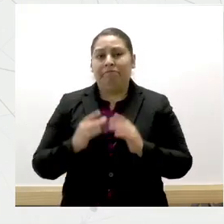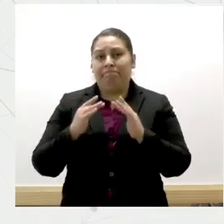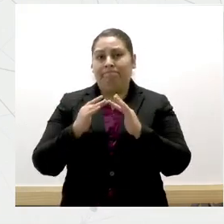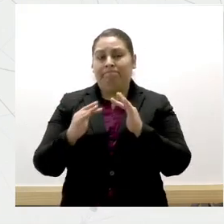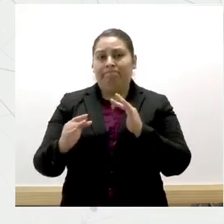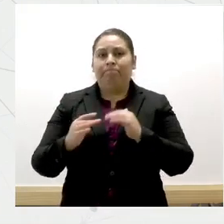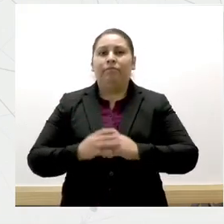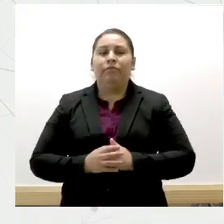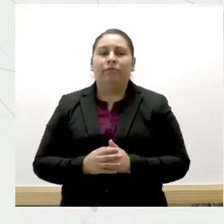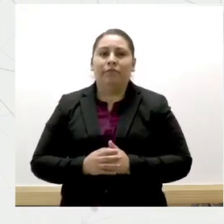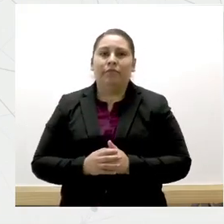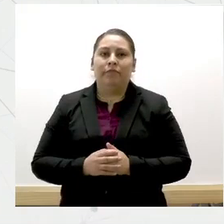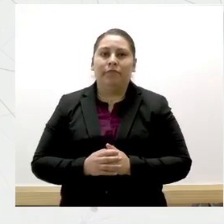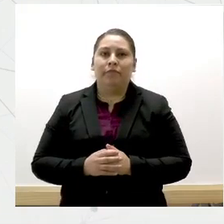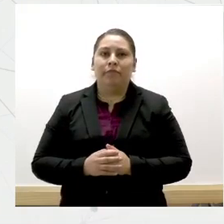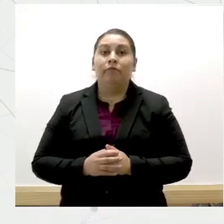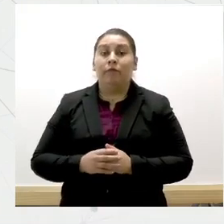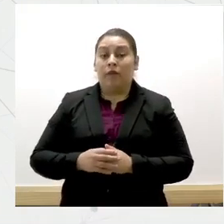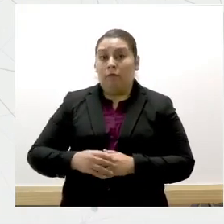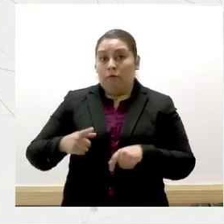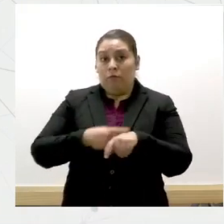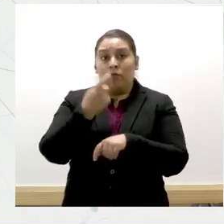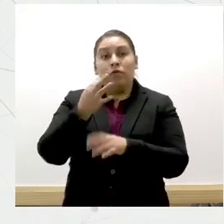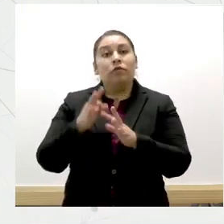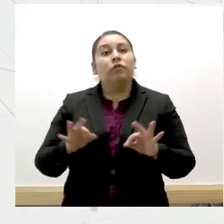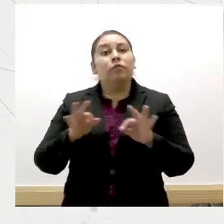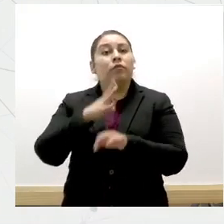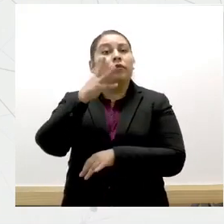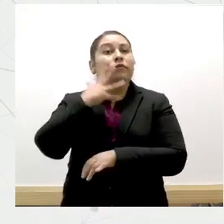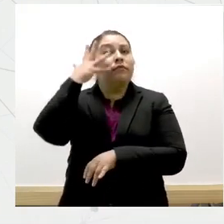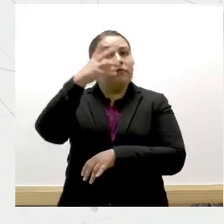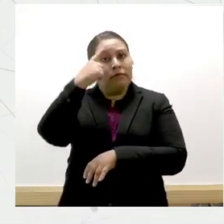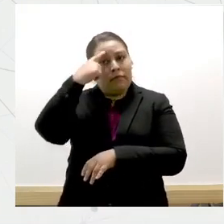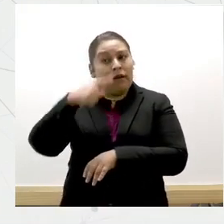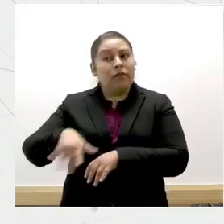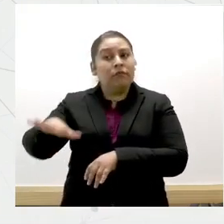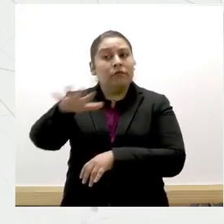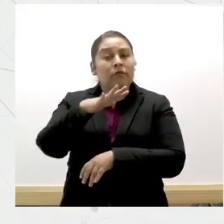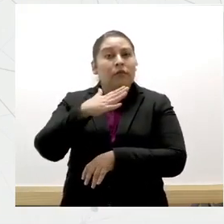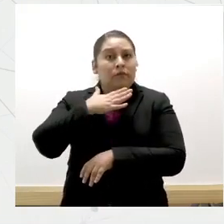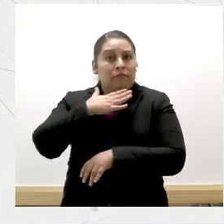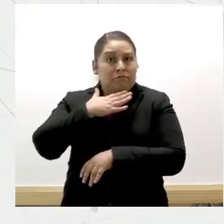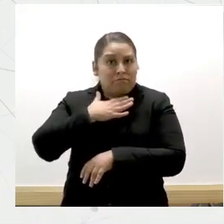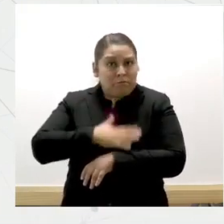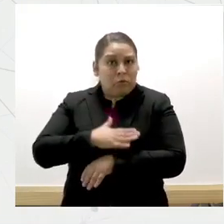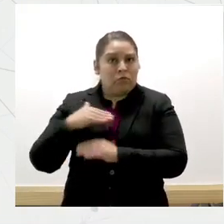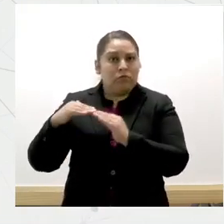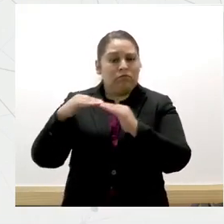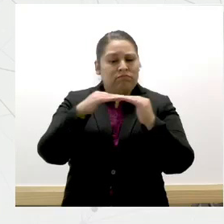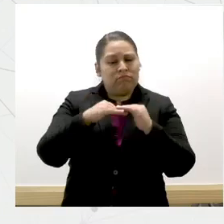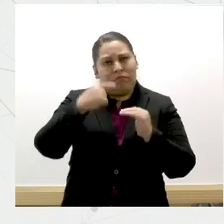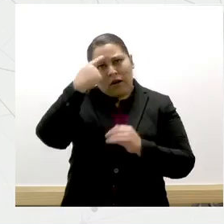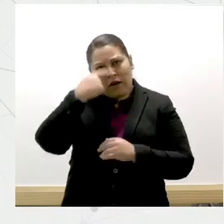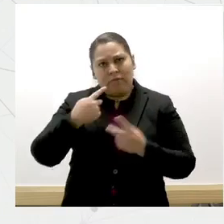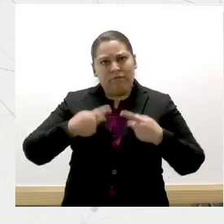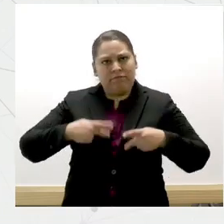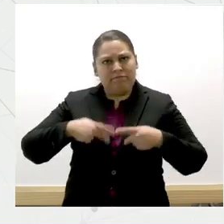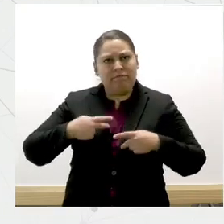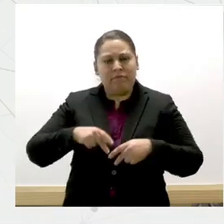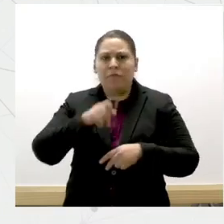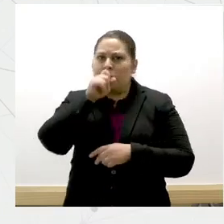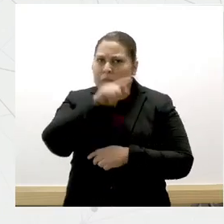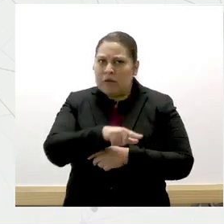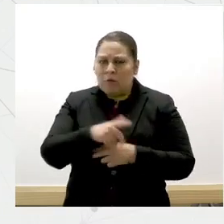del sesgo, de la discriminación que puede llevar en sí misma, ¿no?, los patrones de entrenamiento de la inteligencia artificial, esas brechas y esos